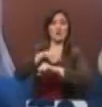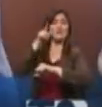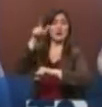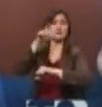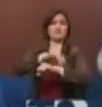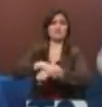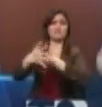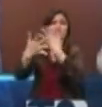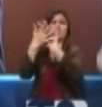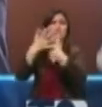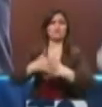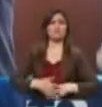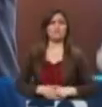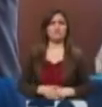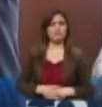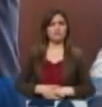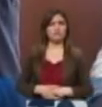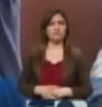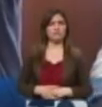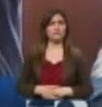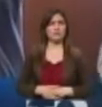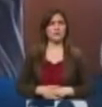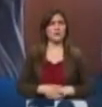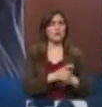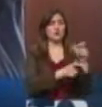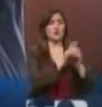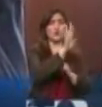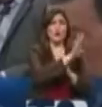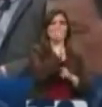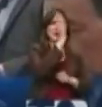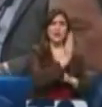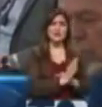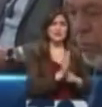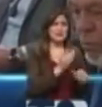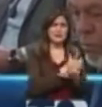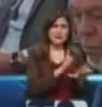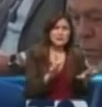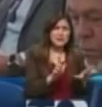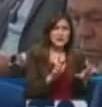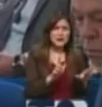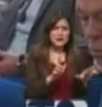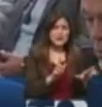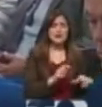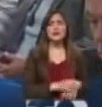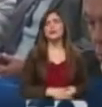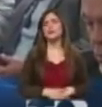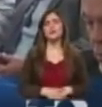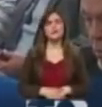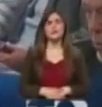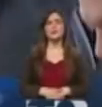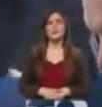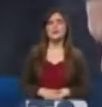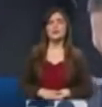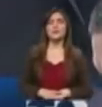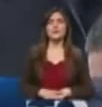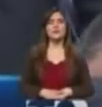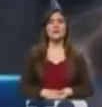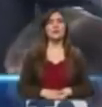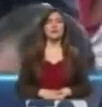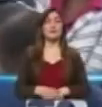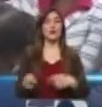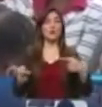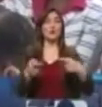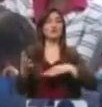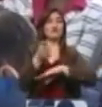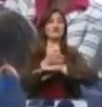Estado, por el dictamen extractivo que nos acaban de notificar de todos los brasileños. Fue con este